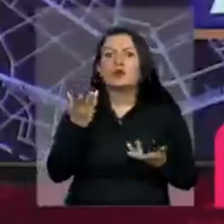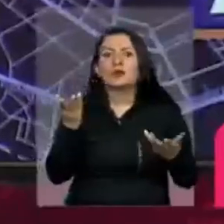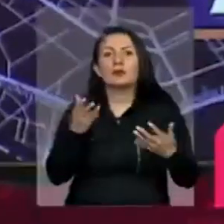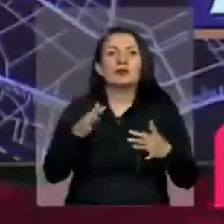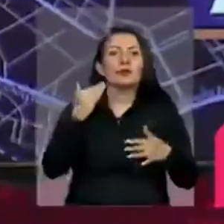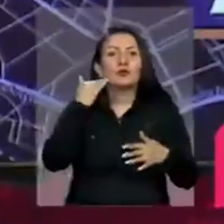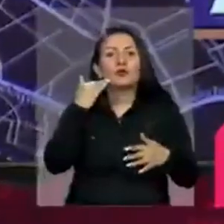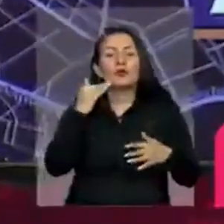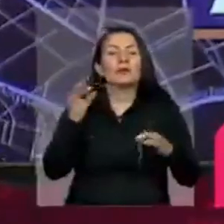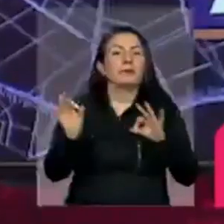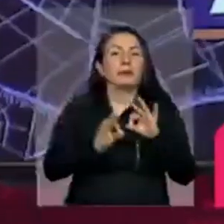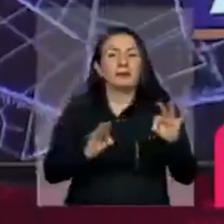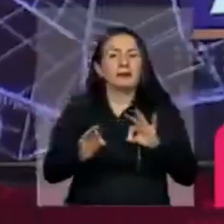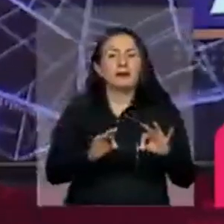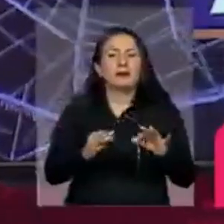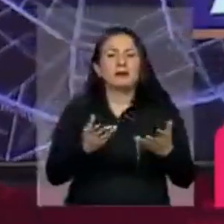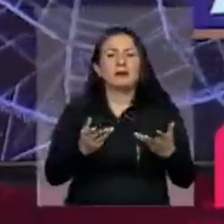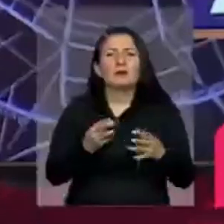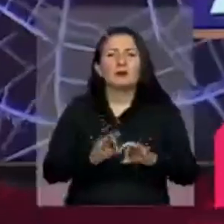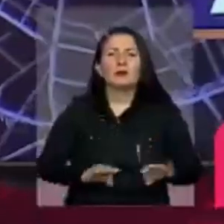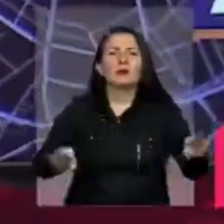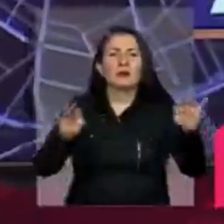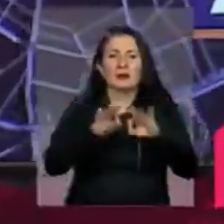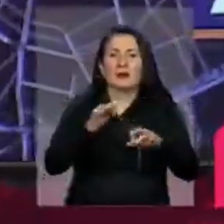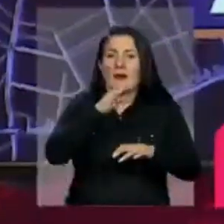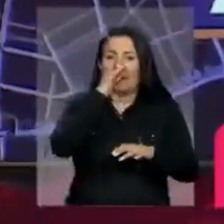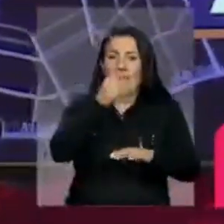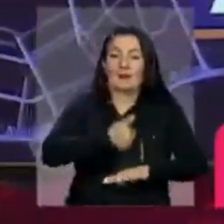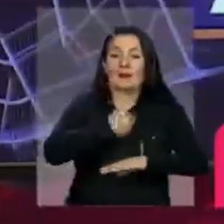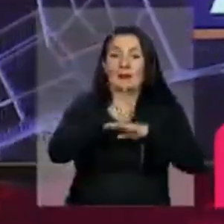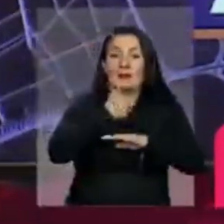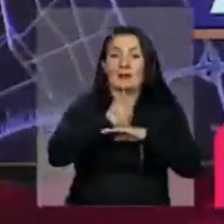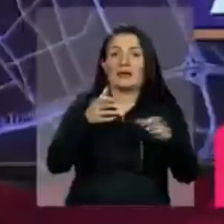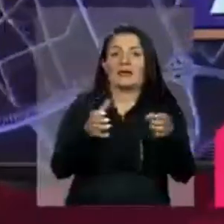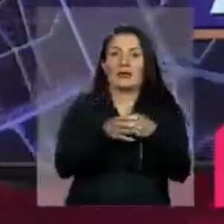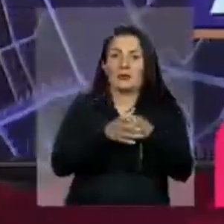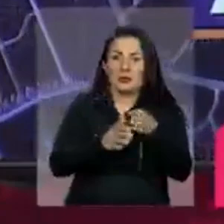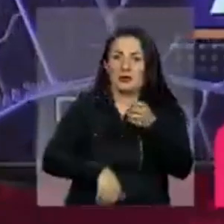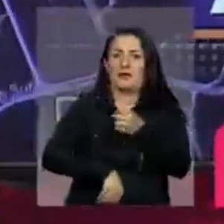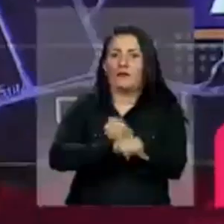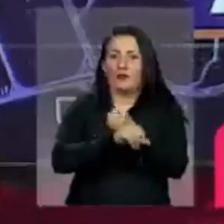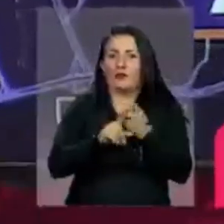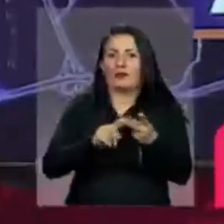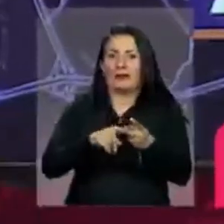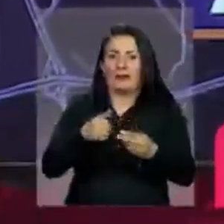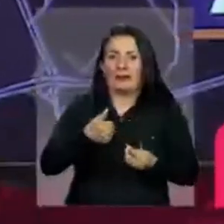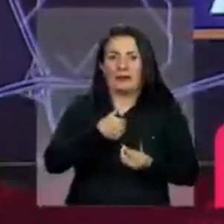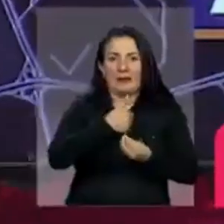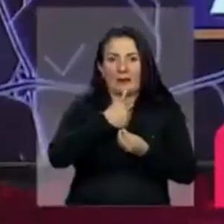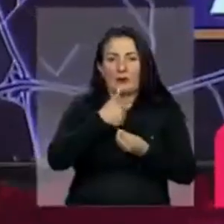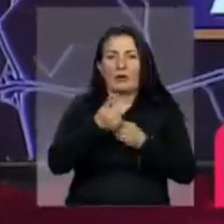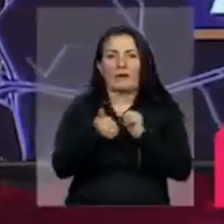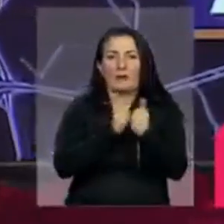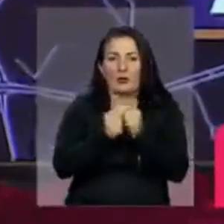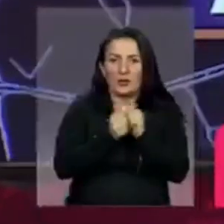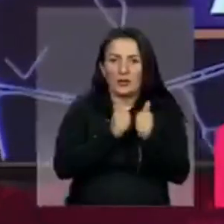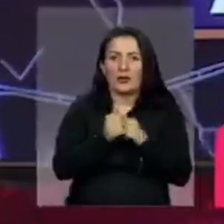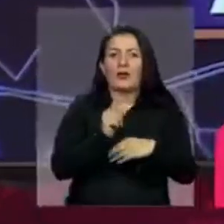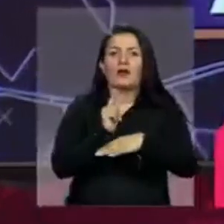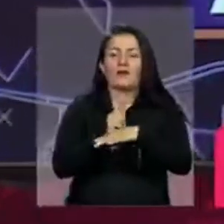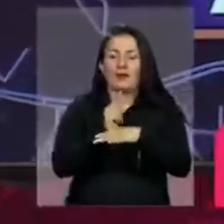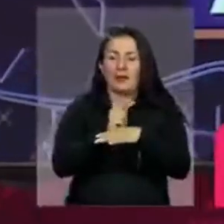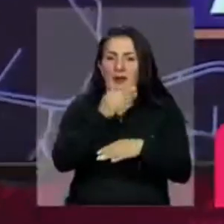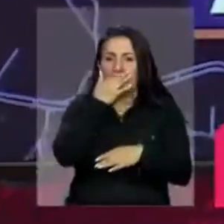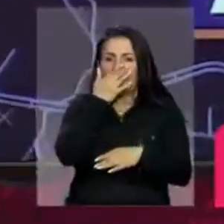medios preparadas y también en la parte dirigencial de los equipos de fútbol, directoras deportivas, en la